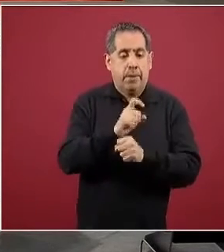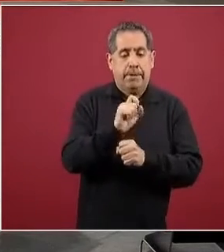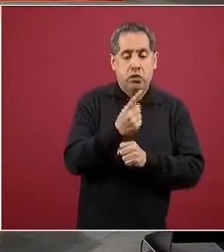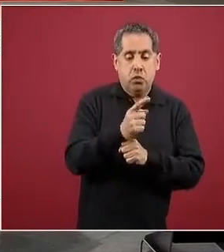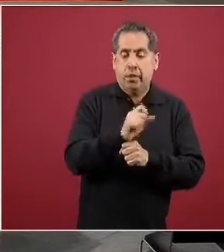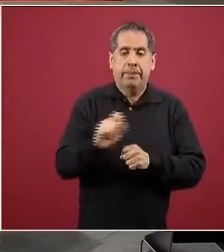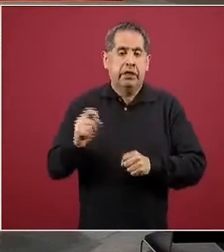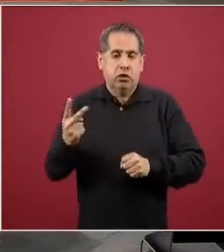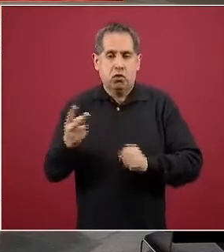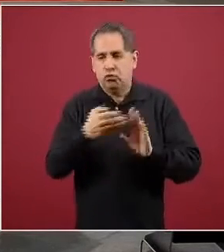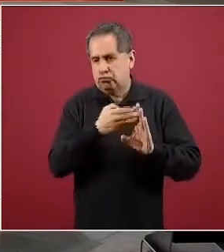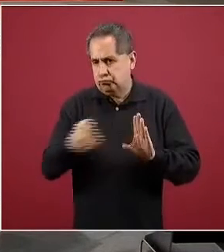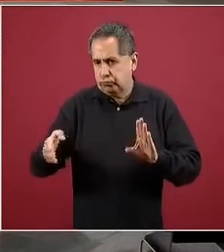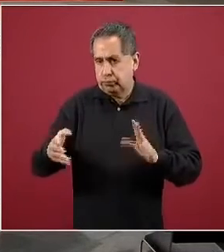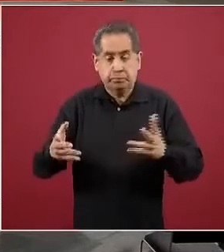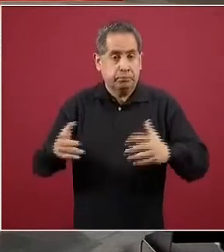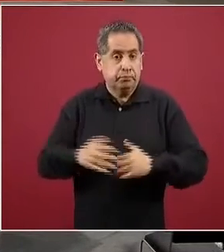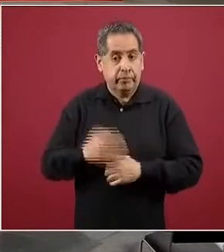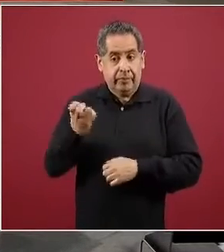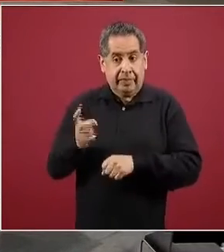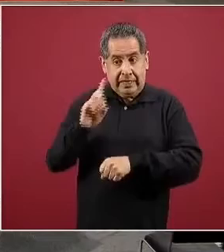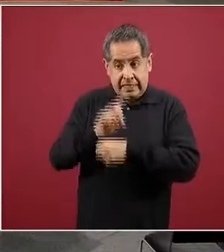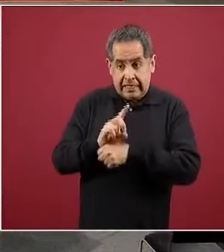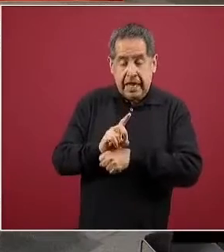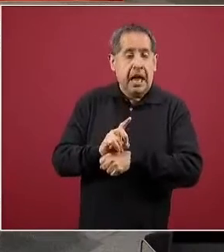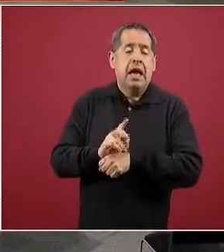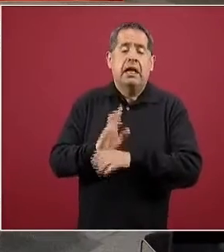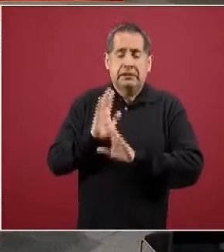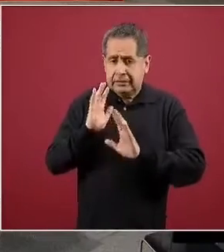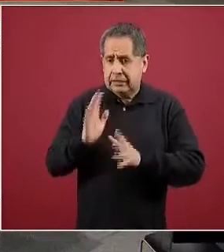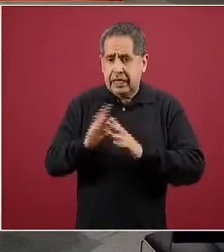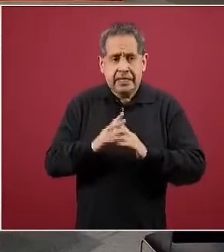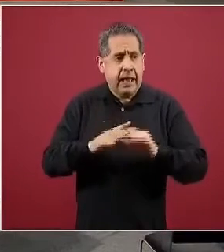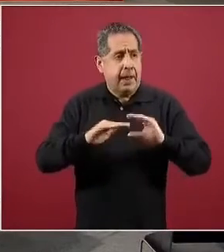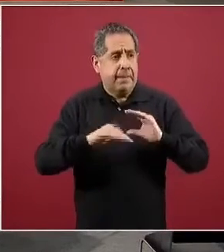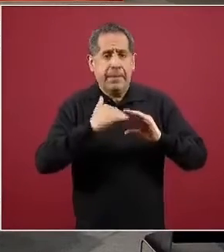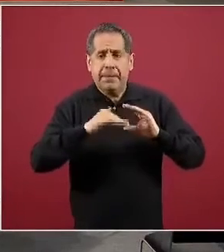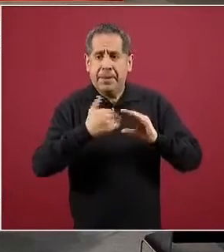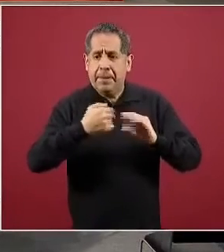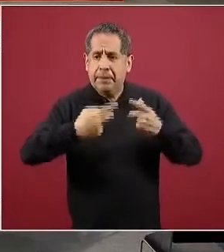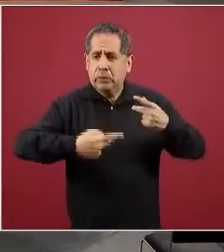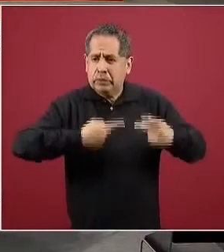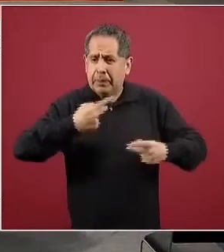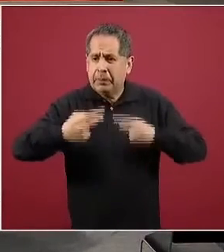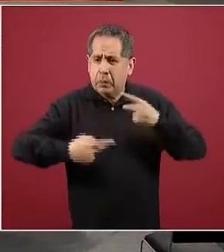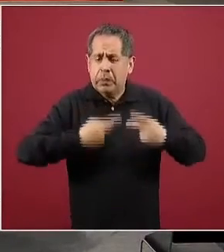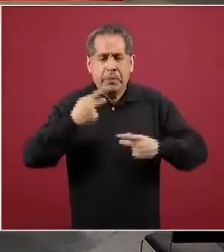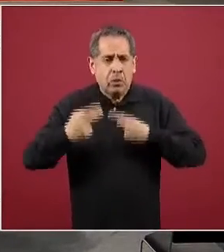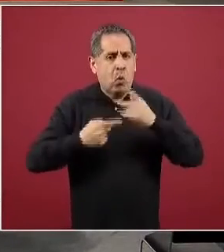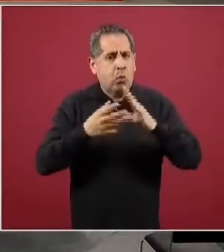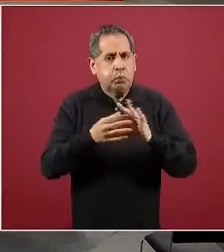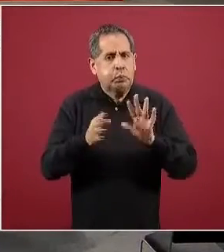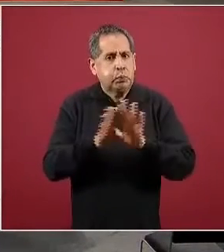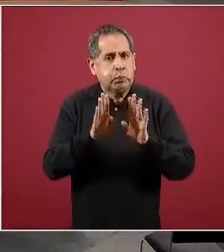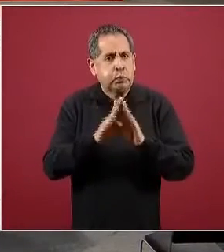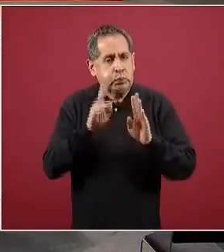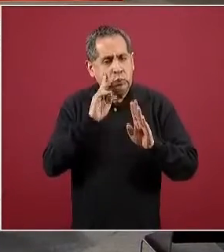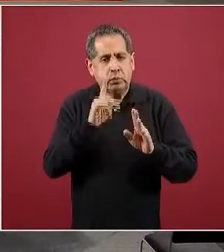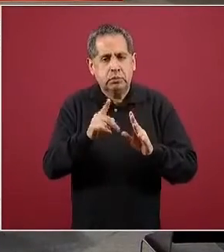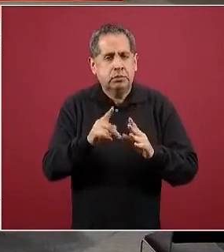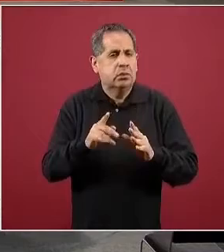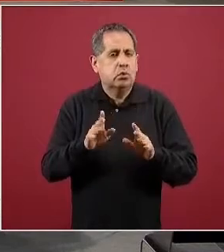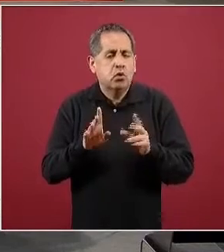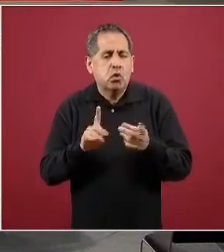21-22. Y a partir de ese día hemos recibido muchas de sus preguntas a través de los medios que